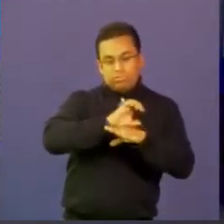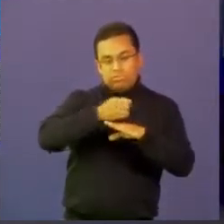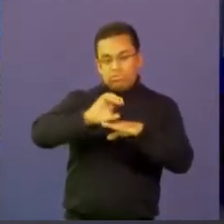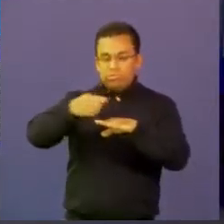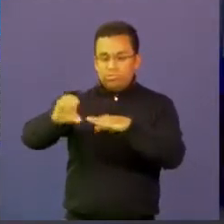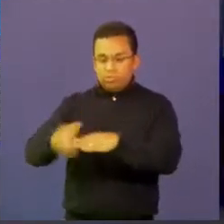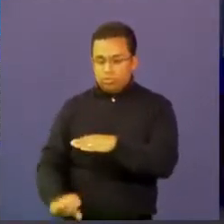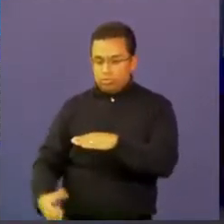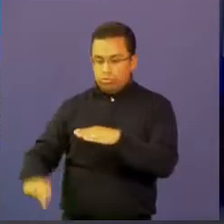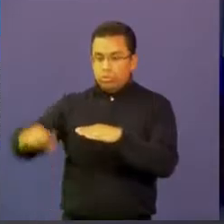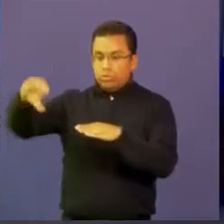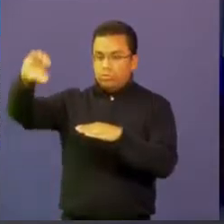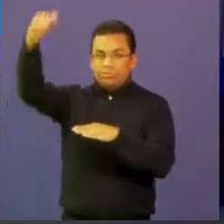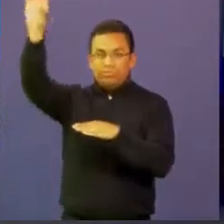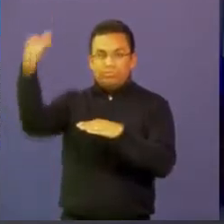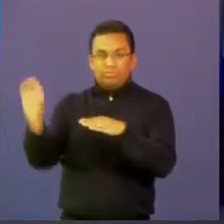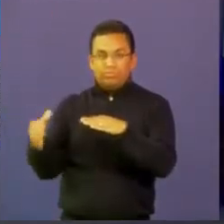dispositivos